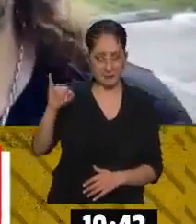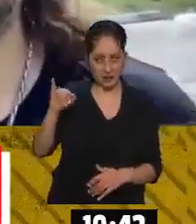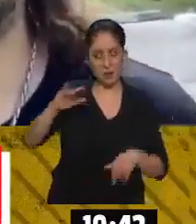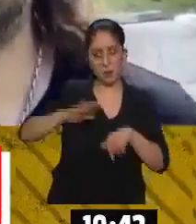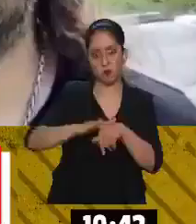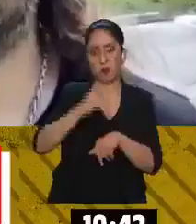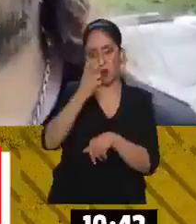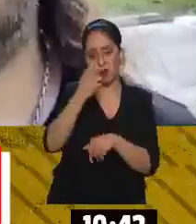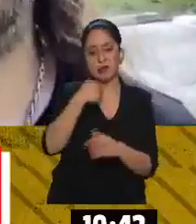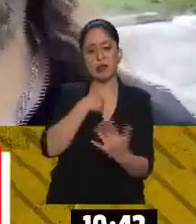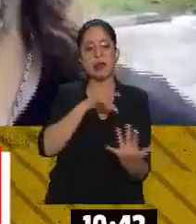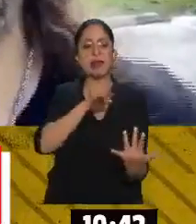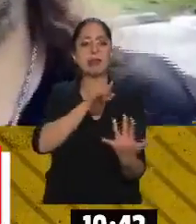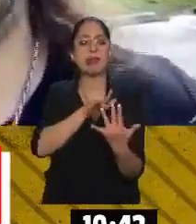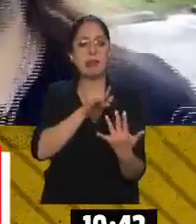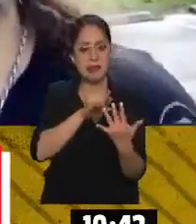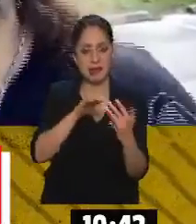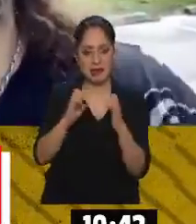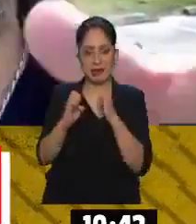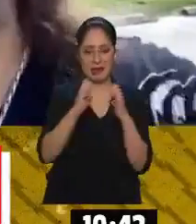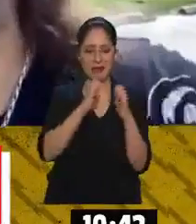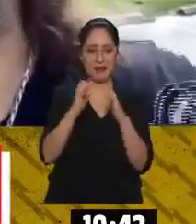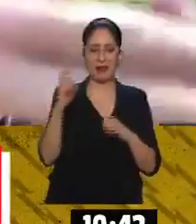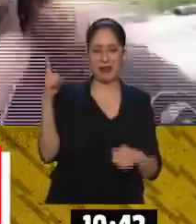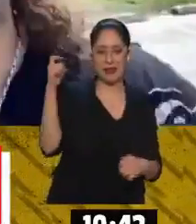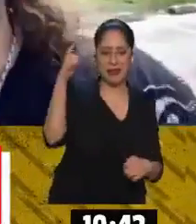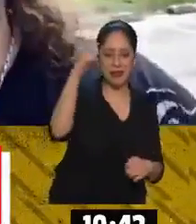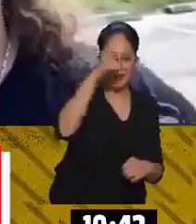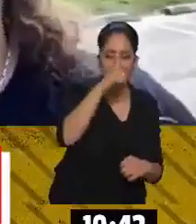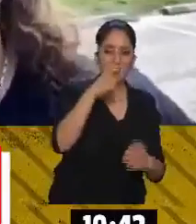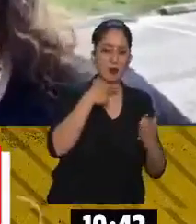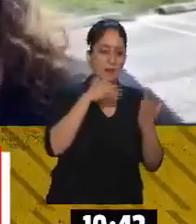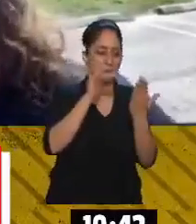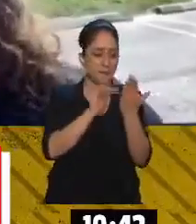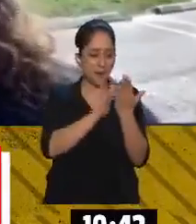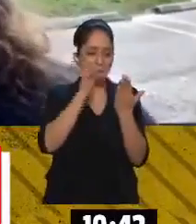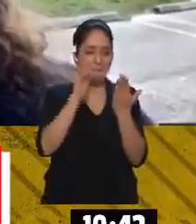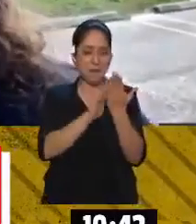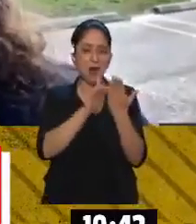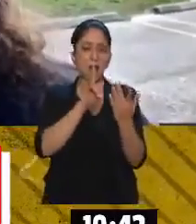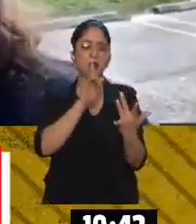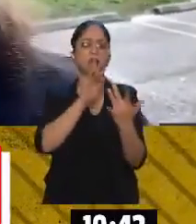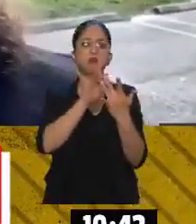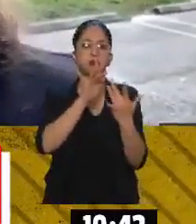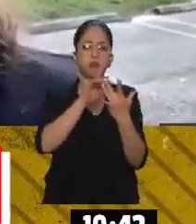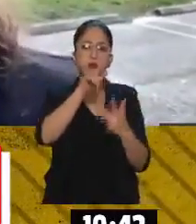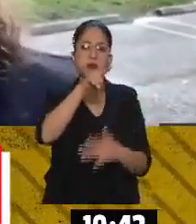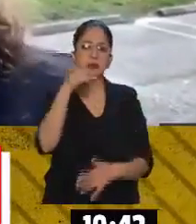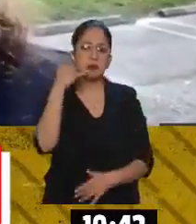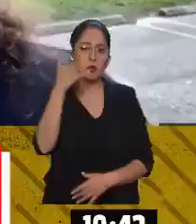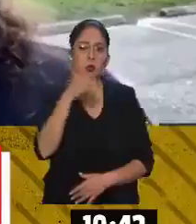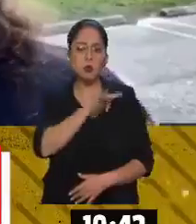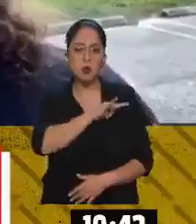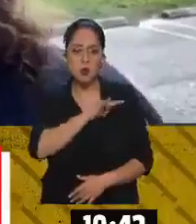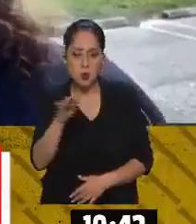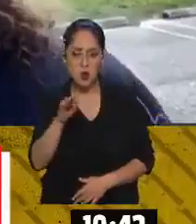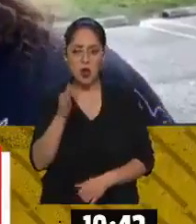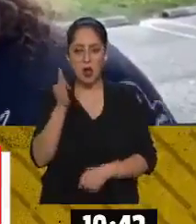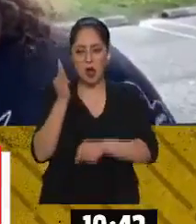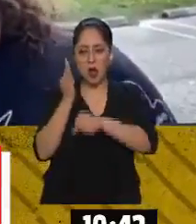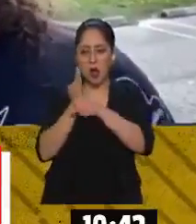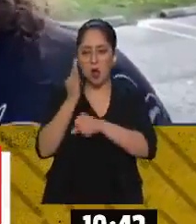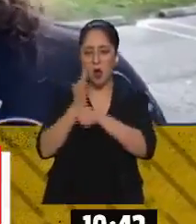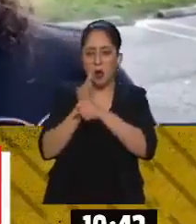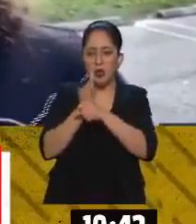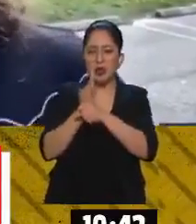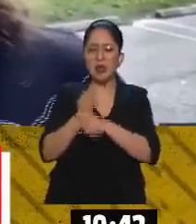hacer la entrevista y estar con ustedes. No me quiso entrar el iPad, pero bueno, entramos aquí por el celular. Estamos precisamente viendo todo lo que